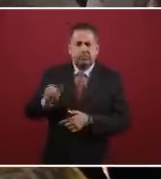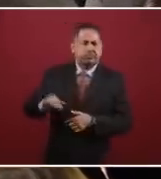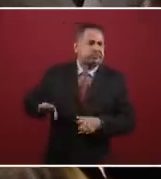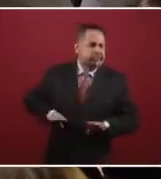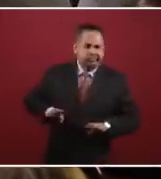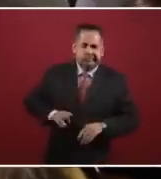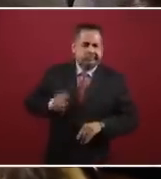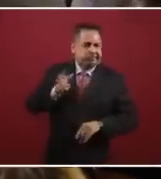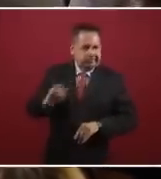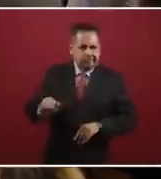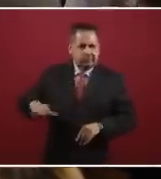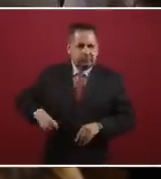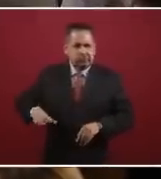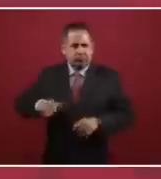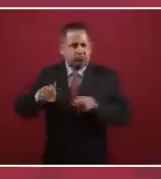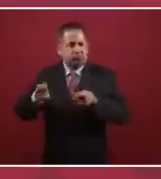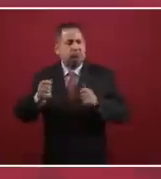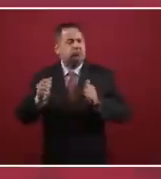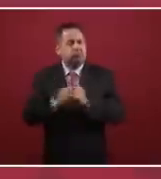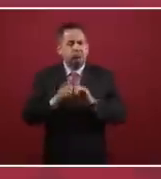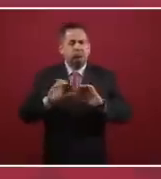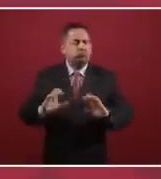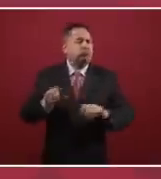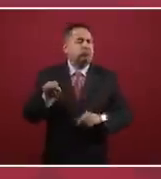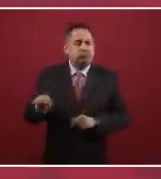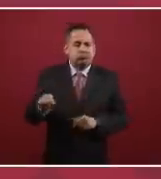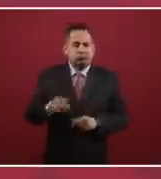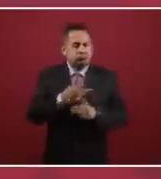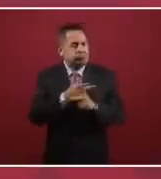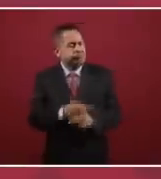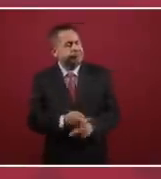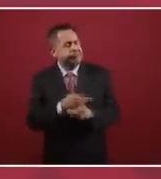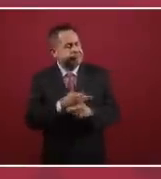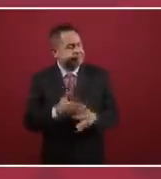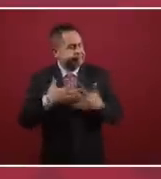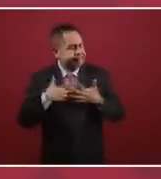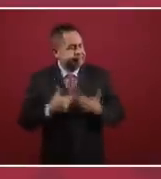actuando con tolerancia.